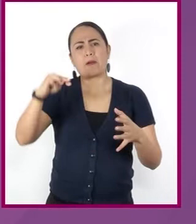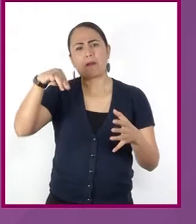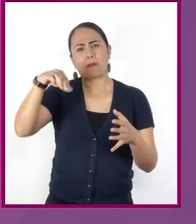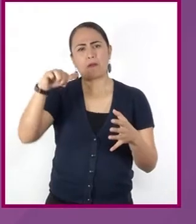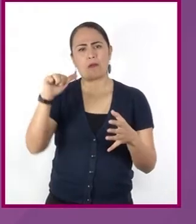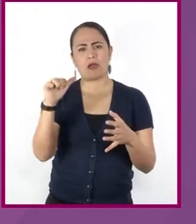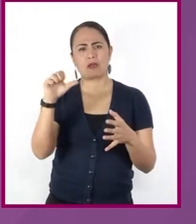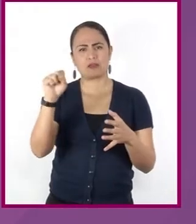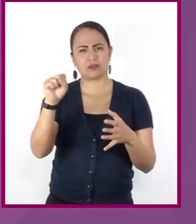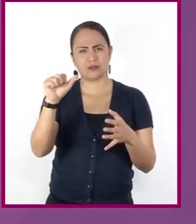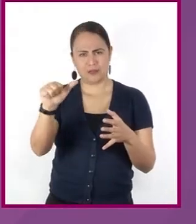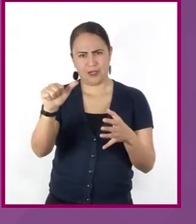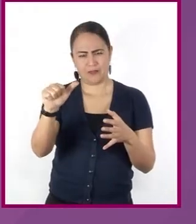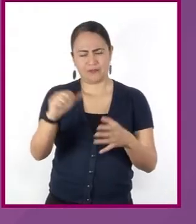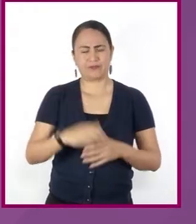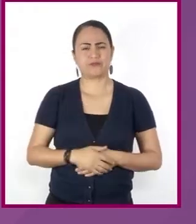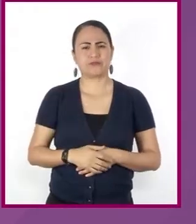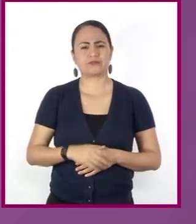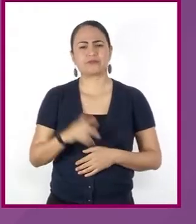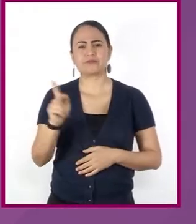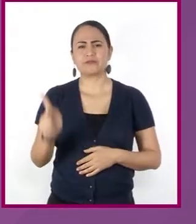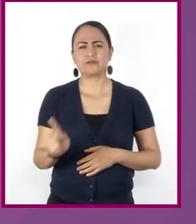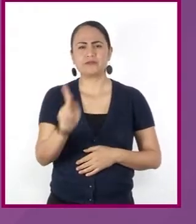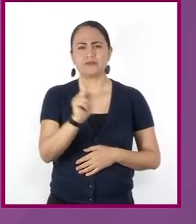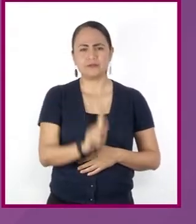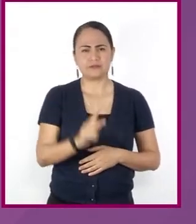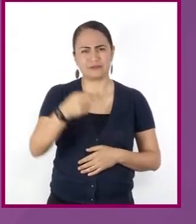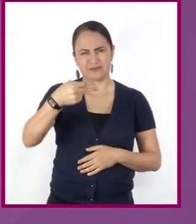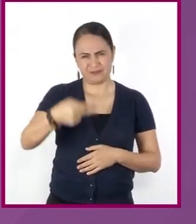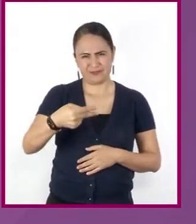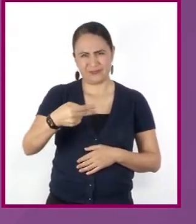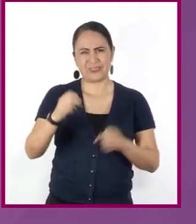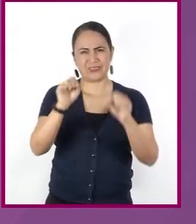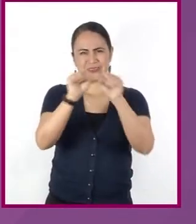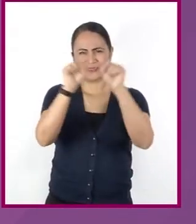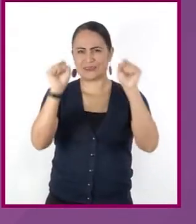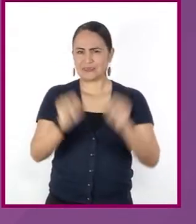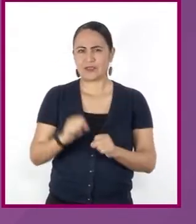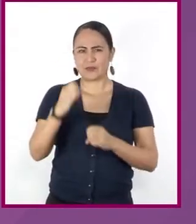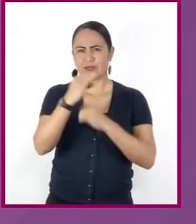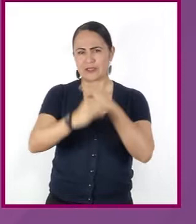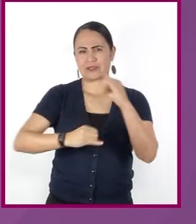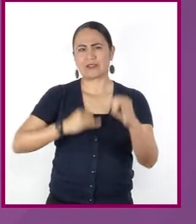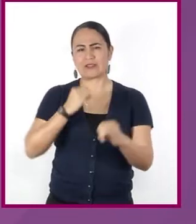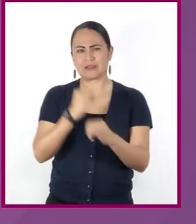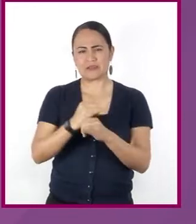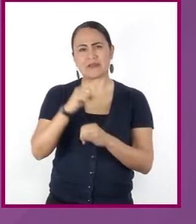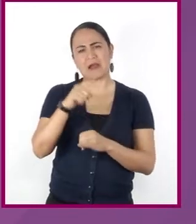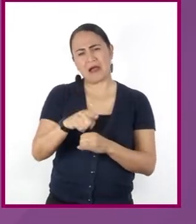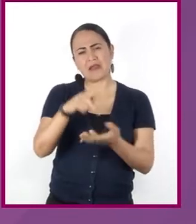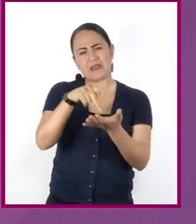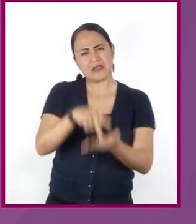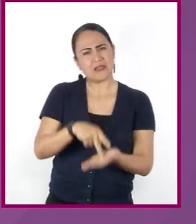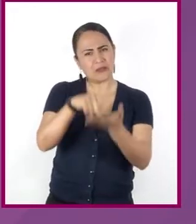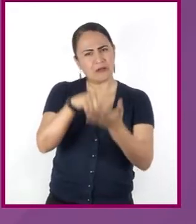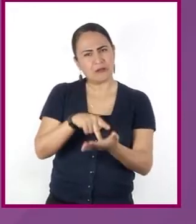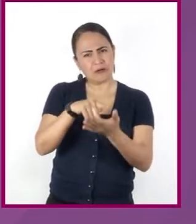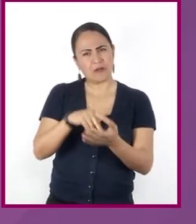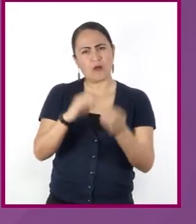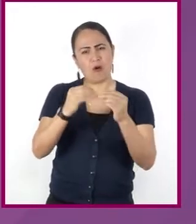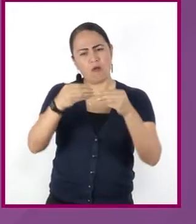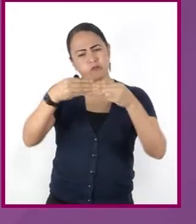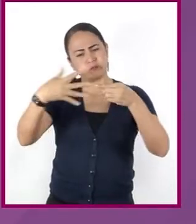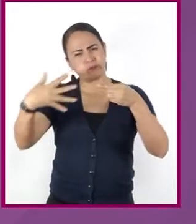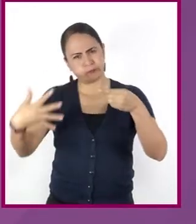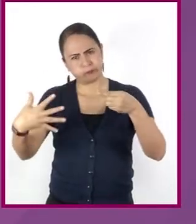masa, por lo tanto, son equivalentes en el sistema internacional al kilogramo o a un submúltiplo de